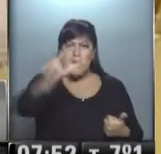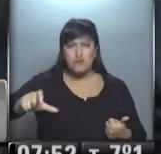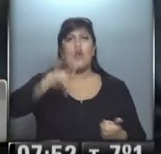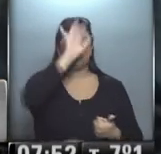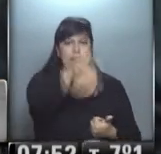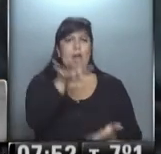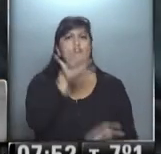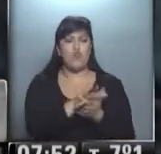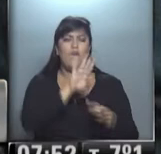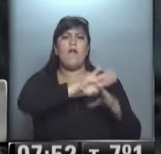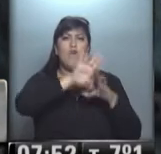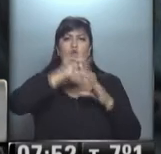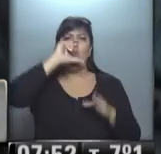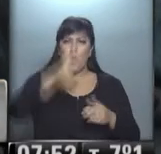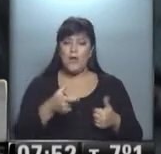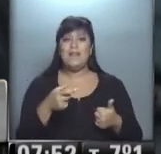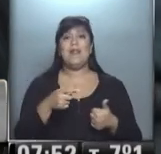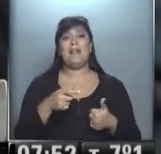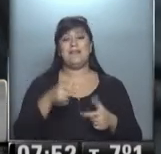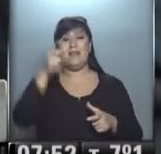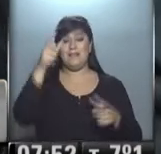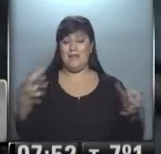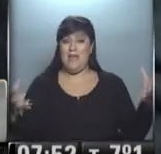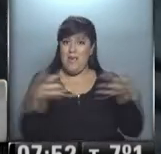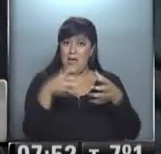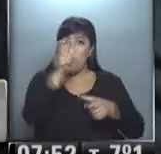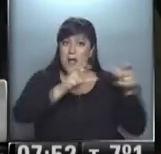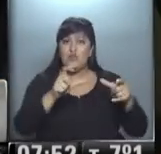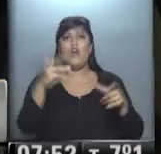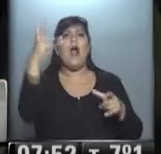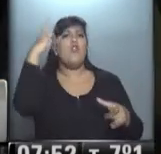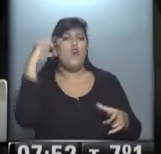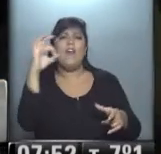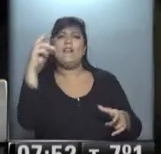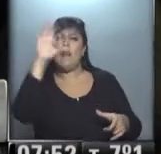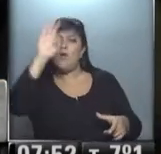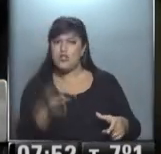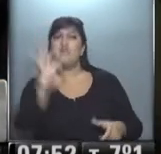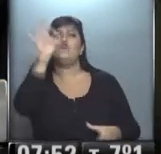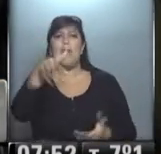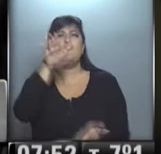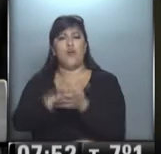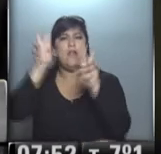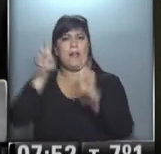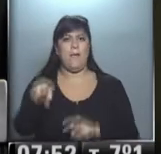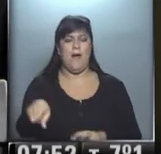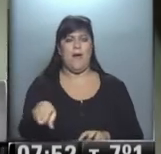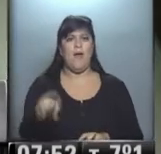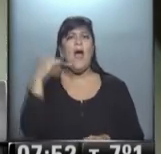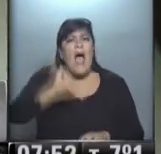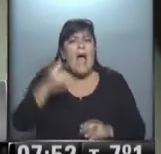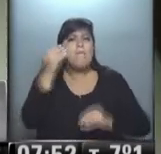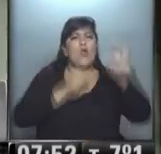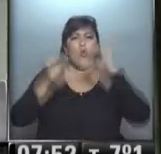sobre la cuestión prácticamente 90% viene siguiendo el conflicto hay mucha preocupación creo que la sociedad